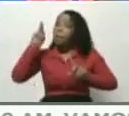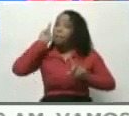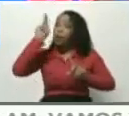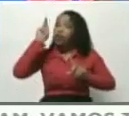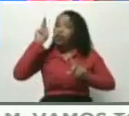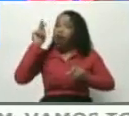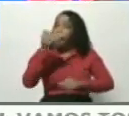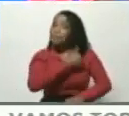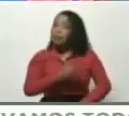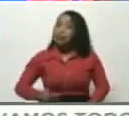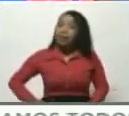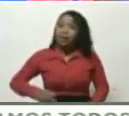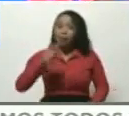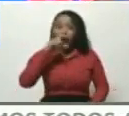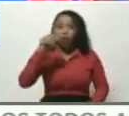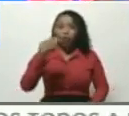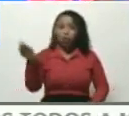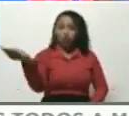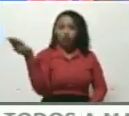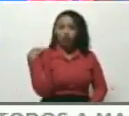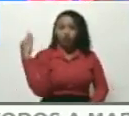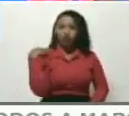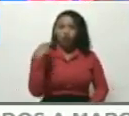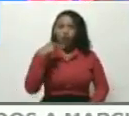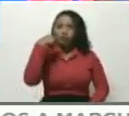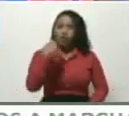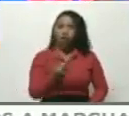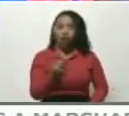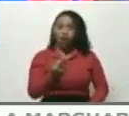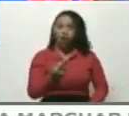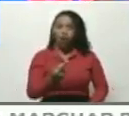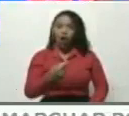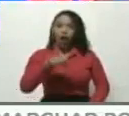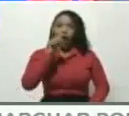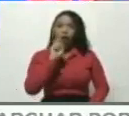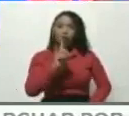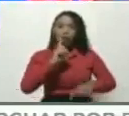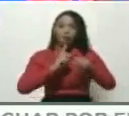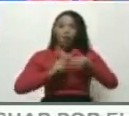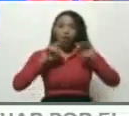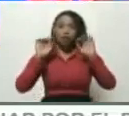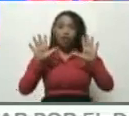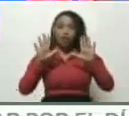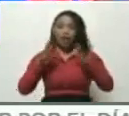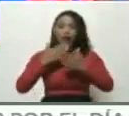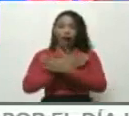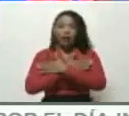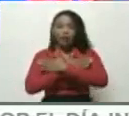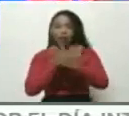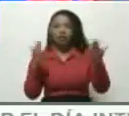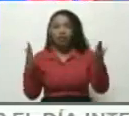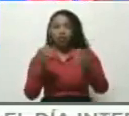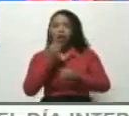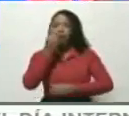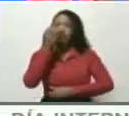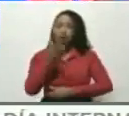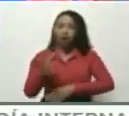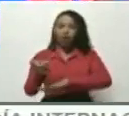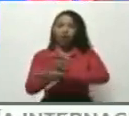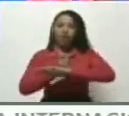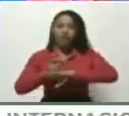el presidente Nicolás Maduro nos ha llamado y nos ha dicho el 1x10 al servicio del buen